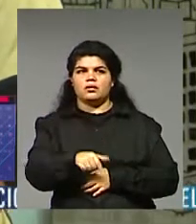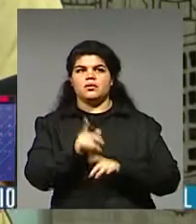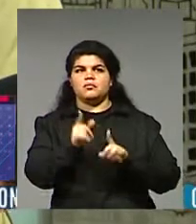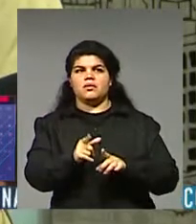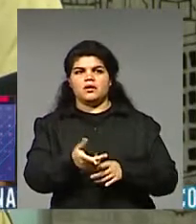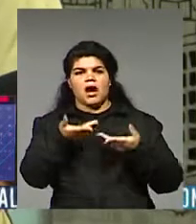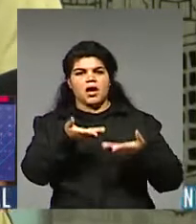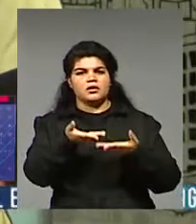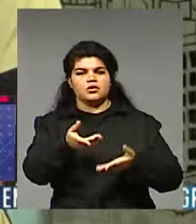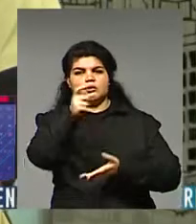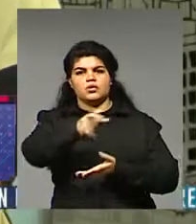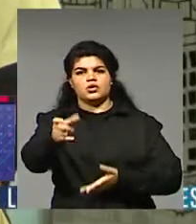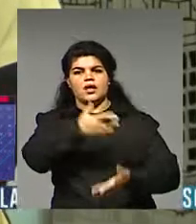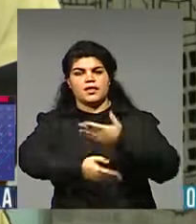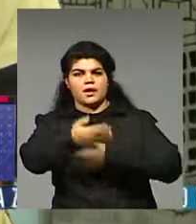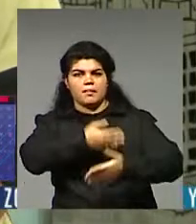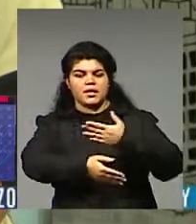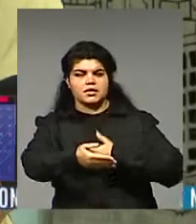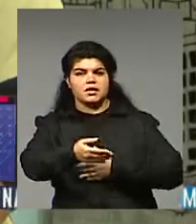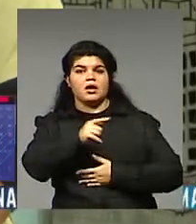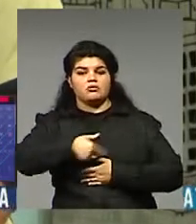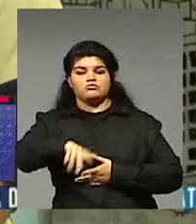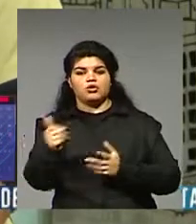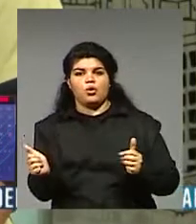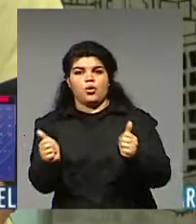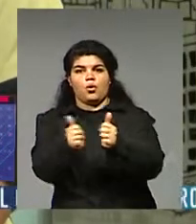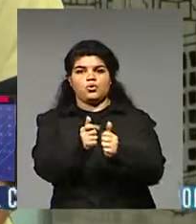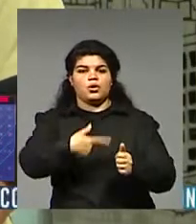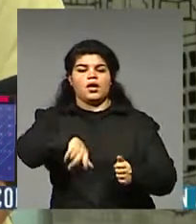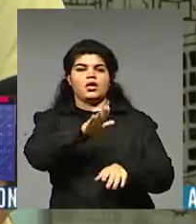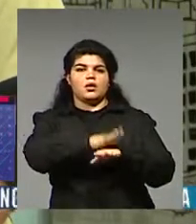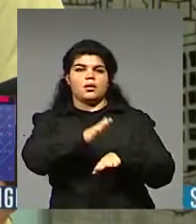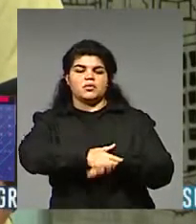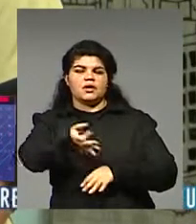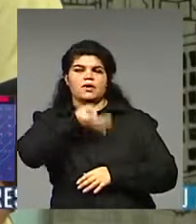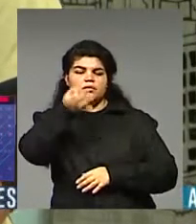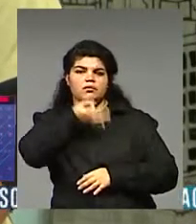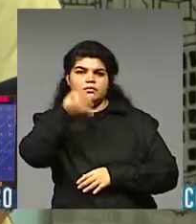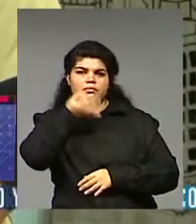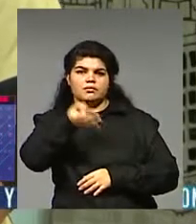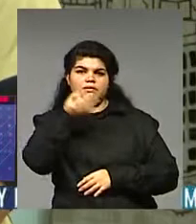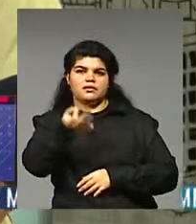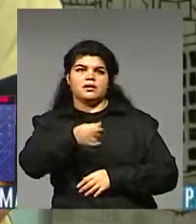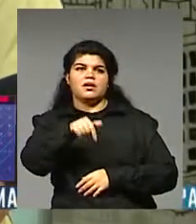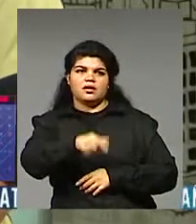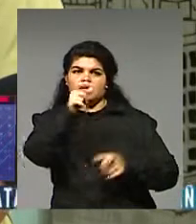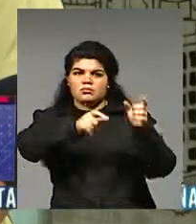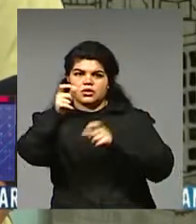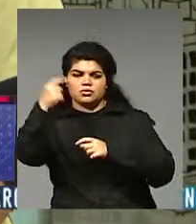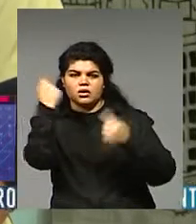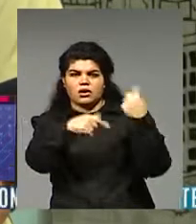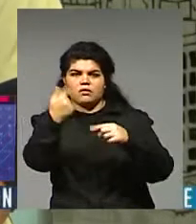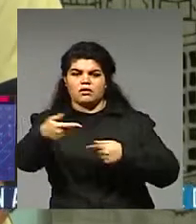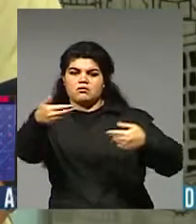atención al paciente con discapacidad. Entonces nosotras los acompañamos y dan charlas. Entonces de ahí también viene bastante gente